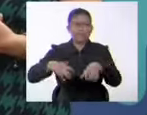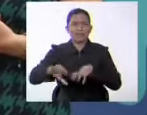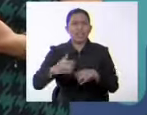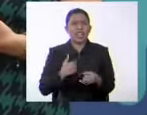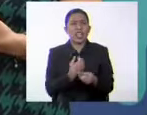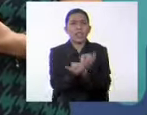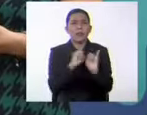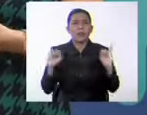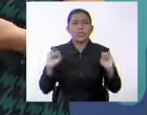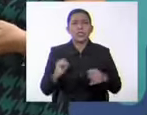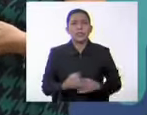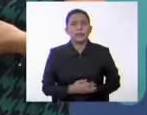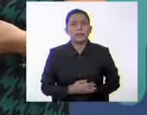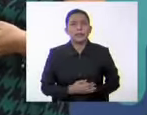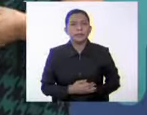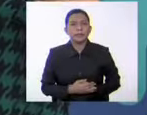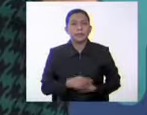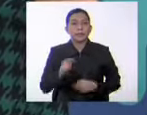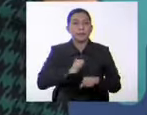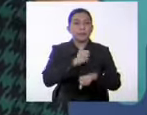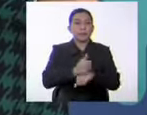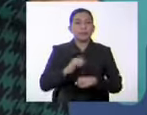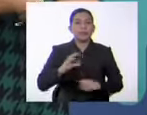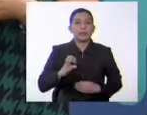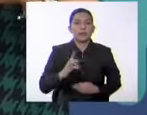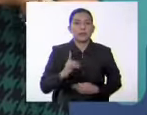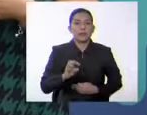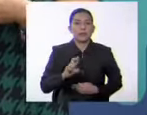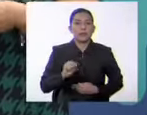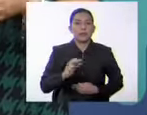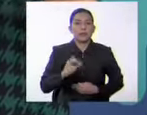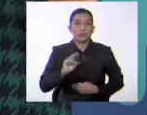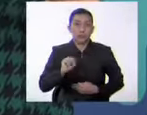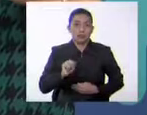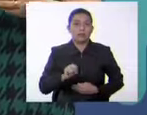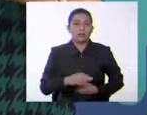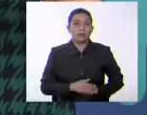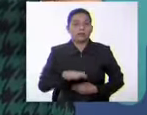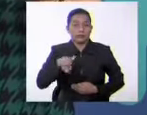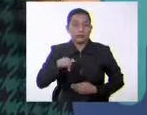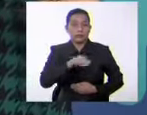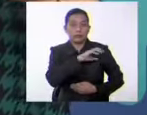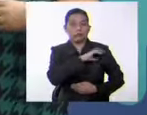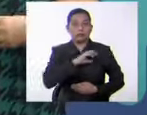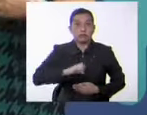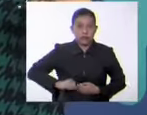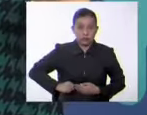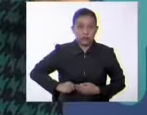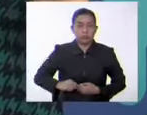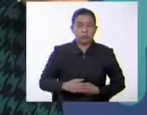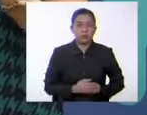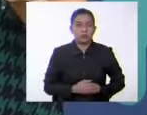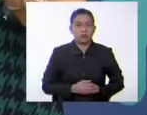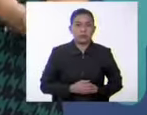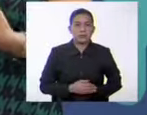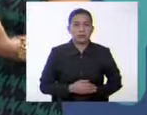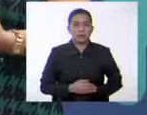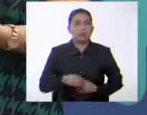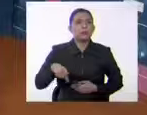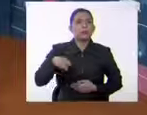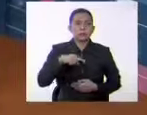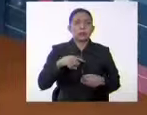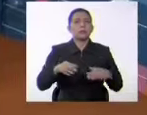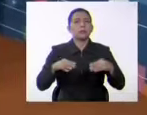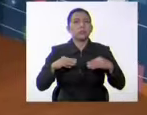la federación. Entonces querían seguir manteniendo esa federación y El Salvador era uno de los abanderados de mantener